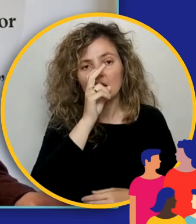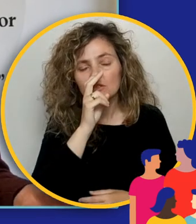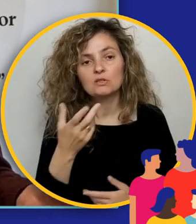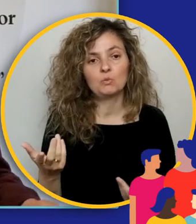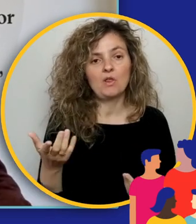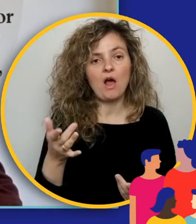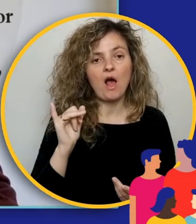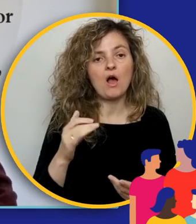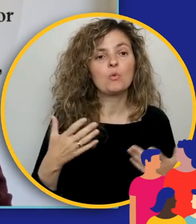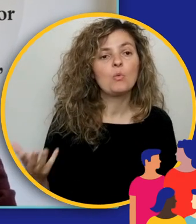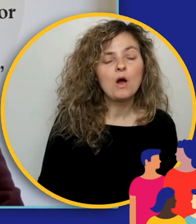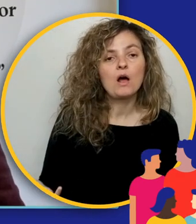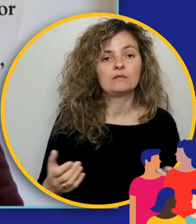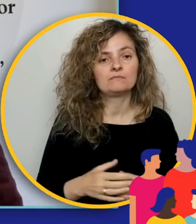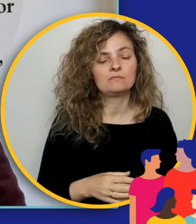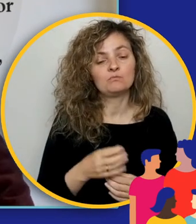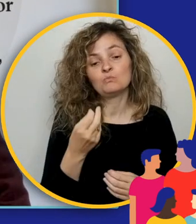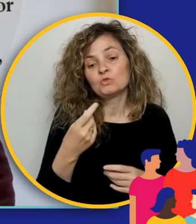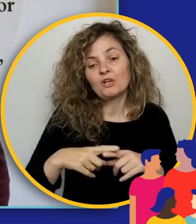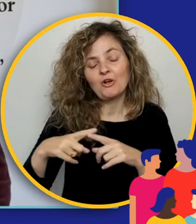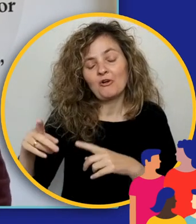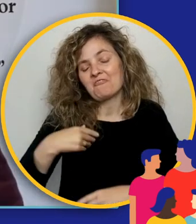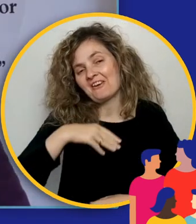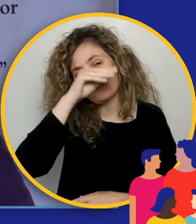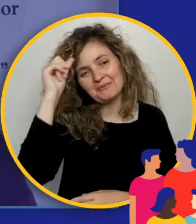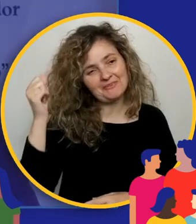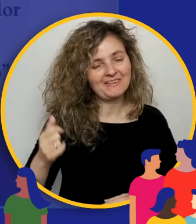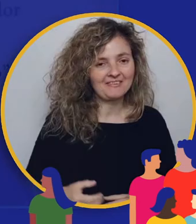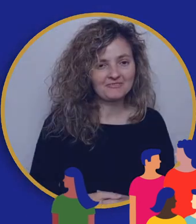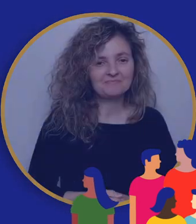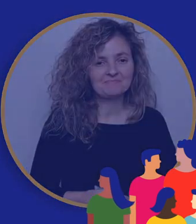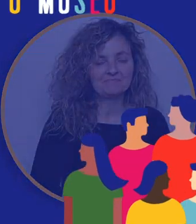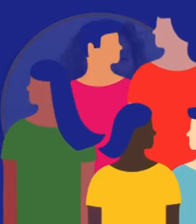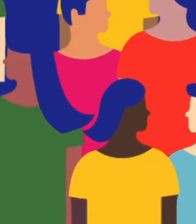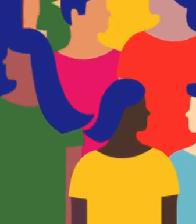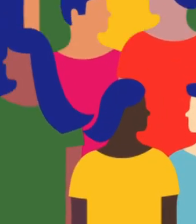antigüedad que tiene y muchas cosas más que en este momento no me acuerdo.